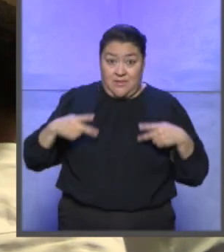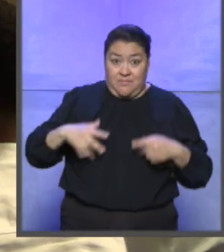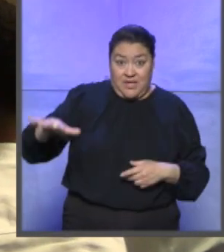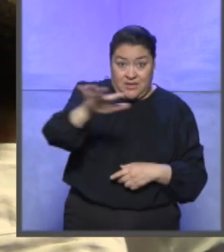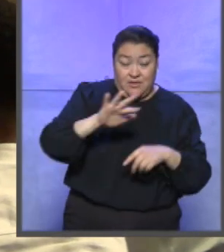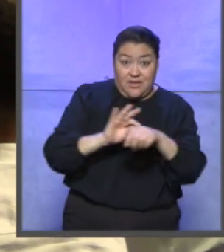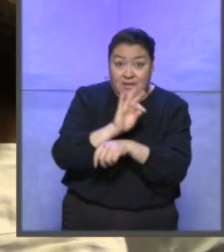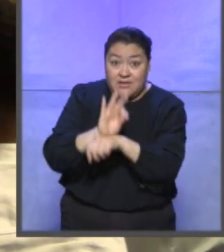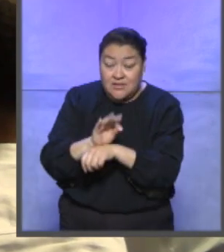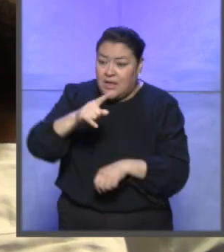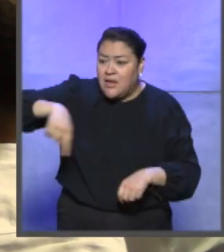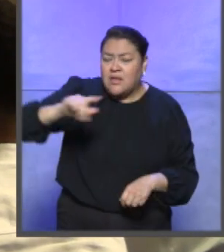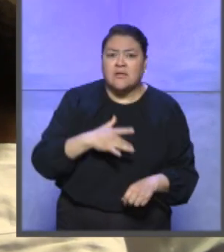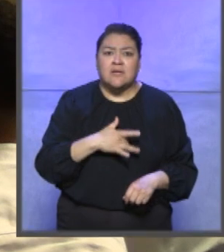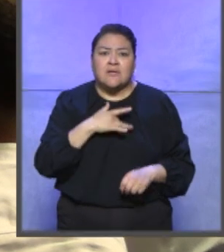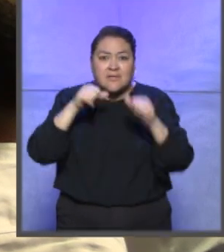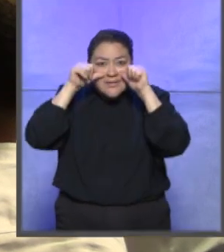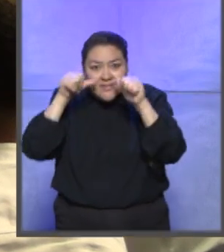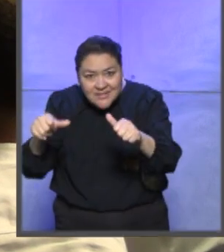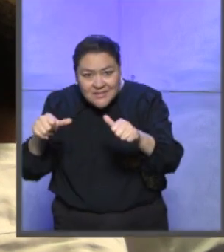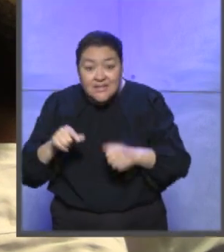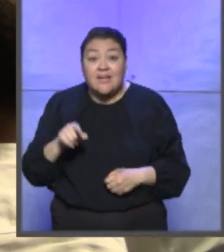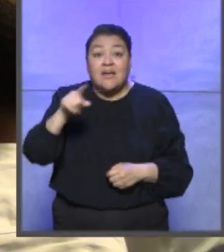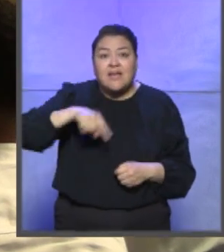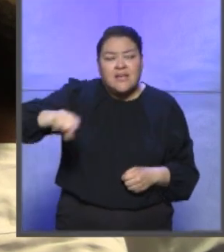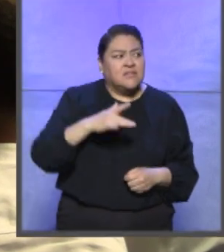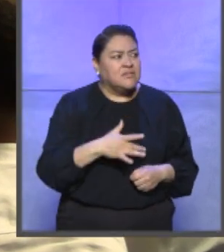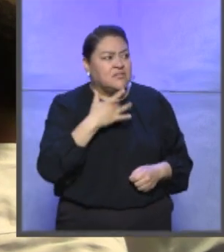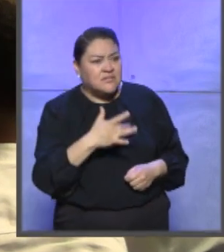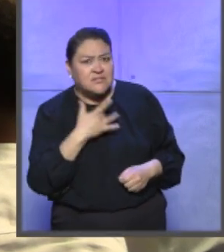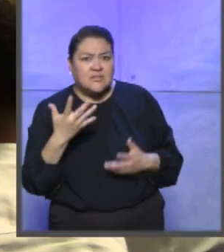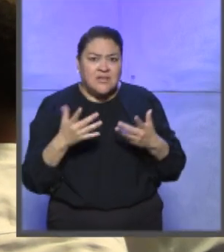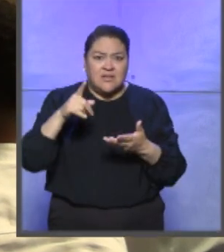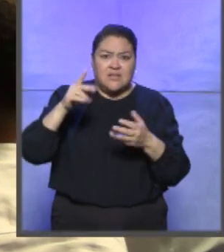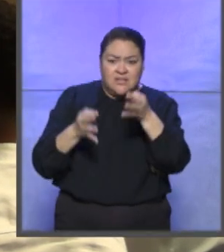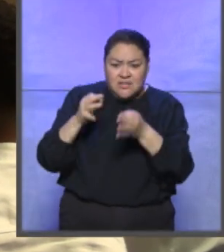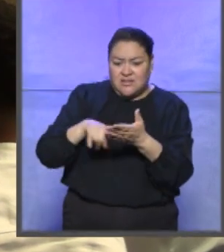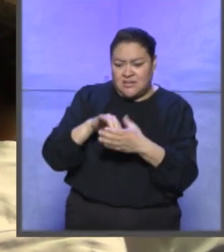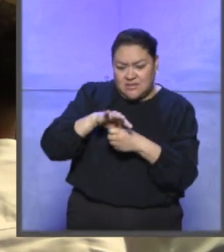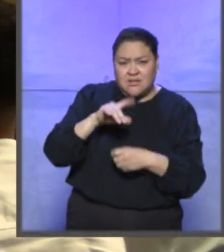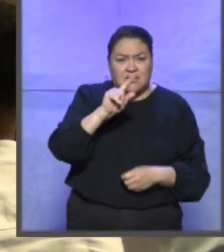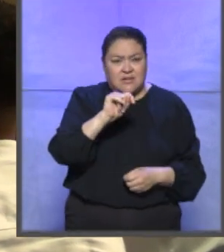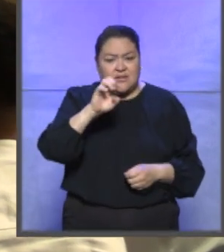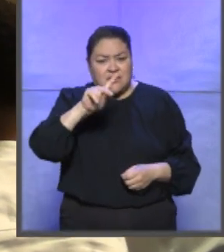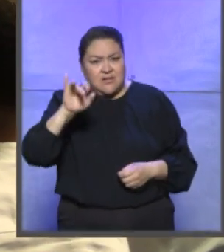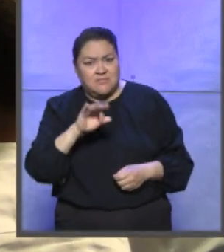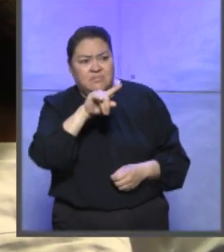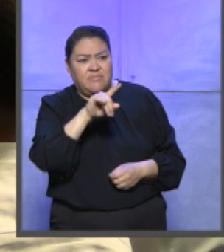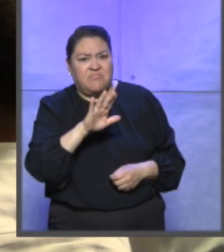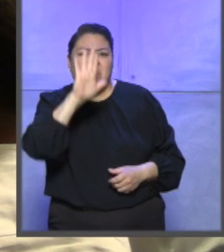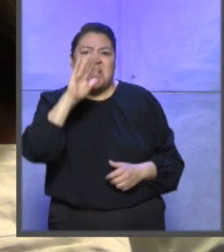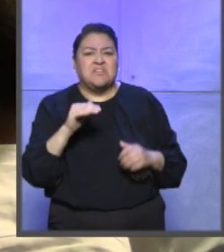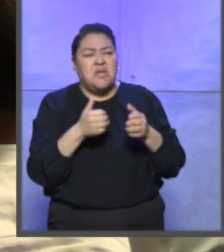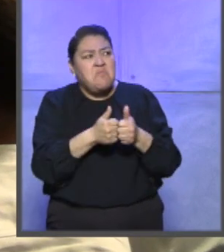ciudadanía, que nos vean cercanos, porque muchas veces decimos, pues el Tribunal Electoral, el Poder Judicial de la Federación, y